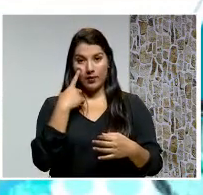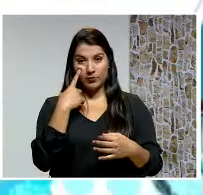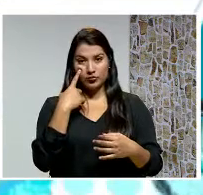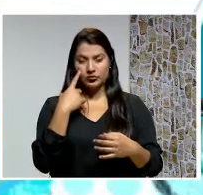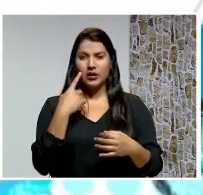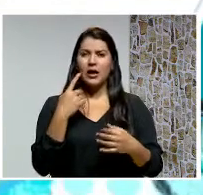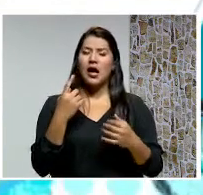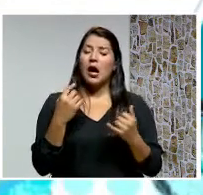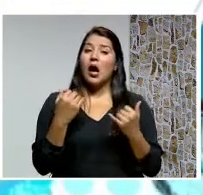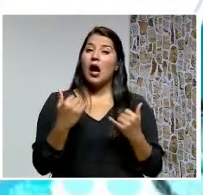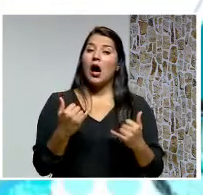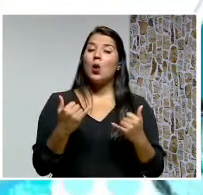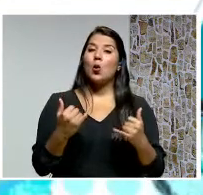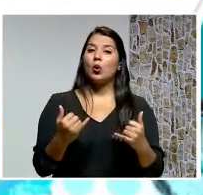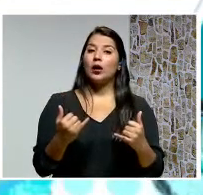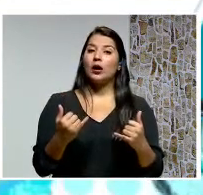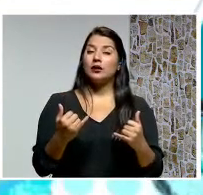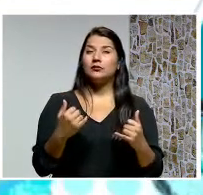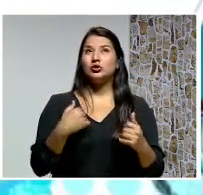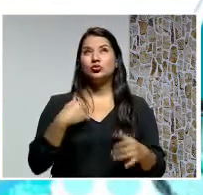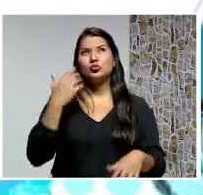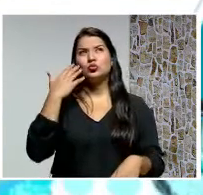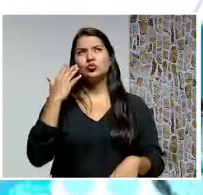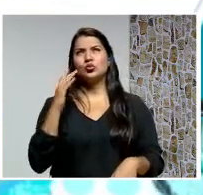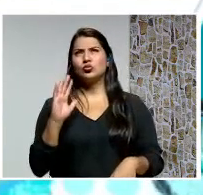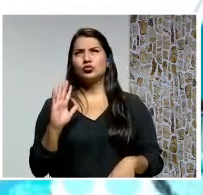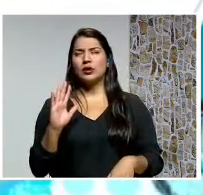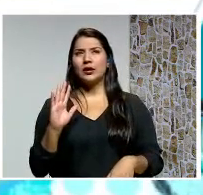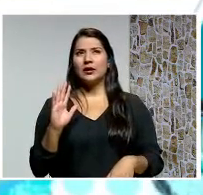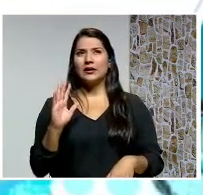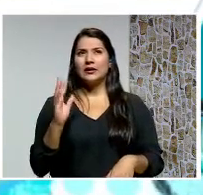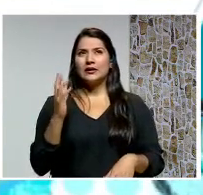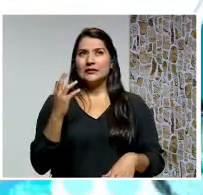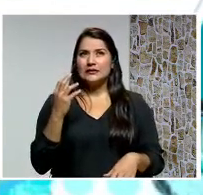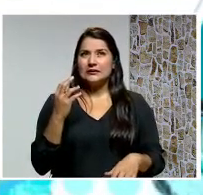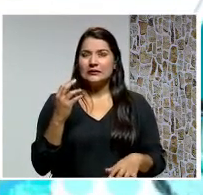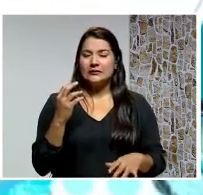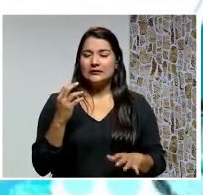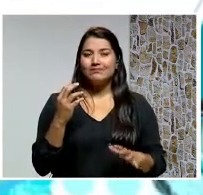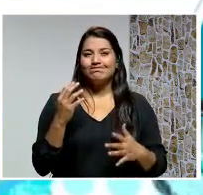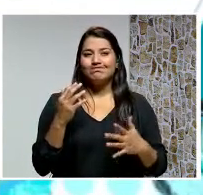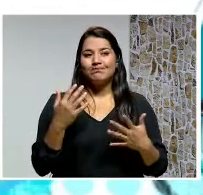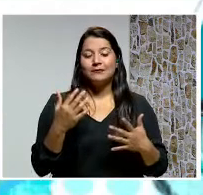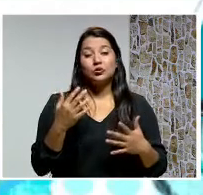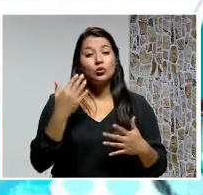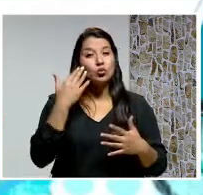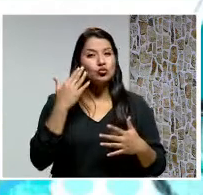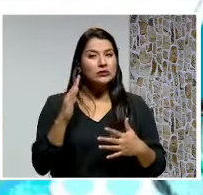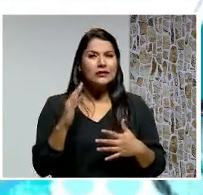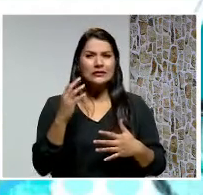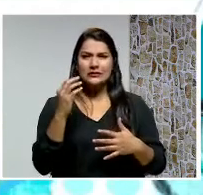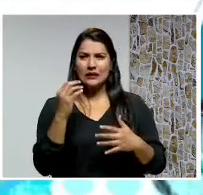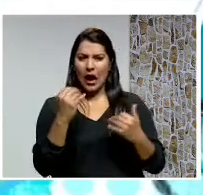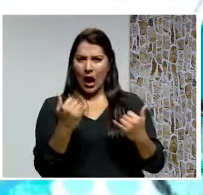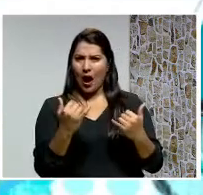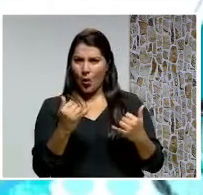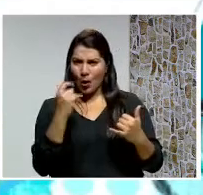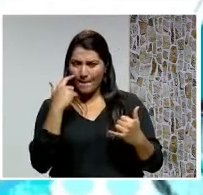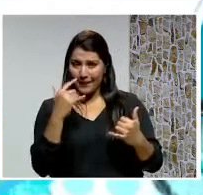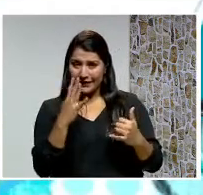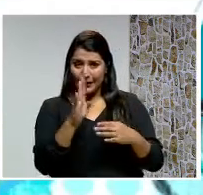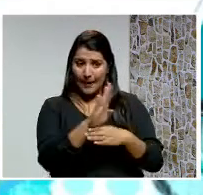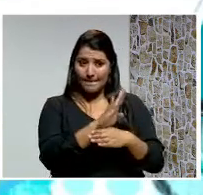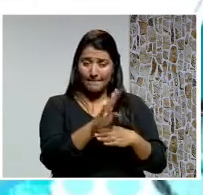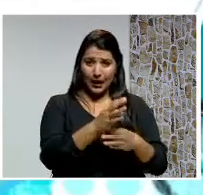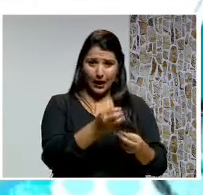una especie, no sé si aventurarme tanto, pero hay una especie de pulso entre los bancos públicos y